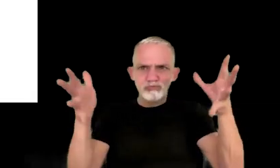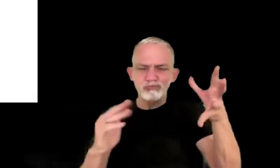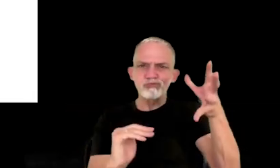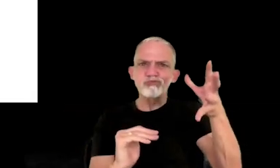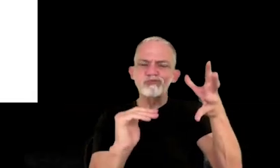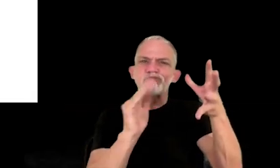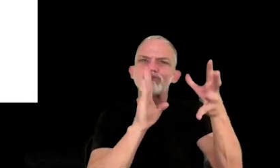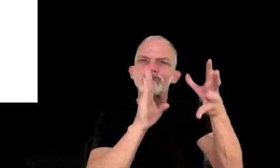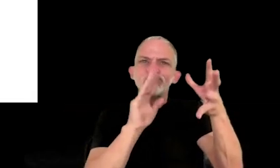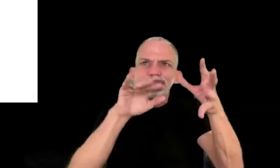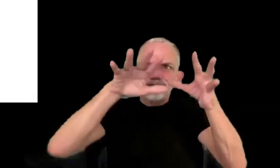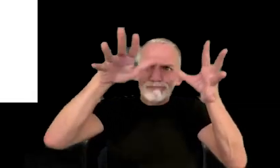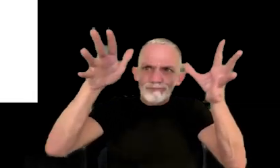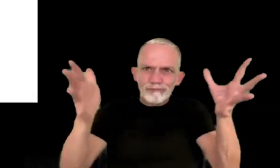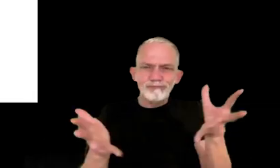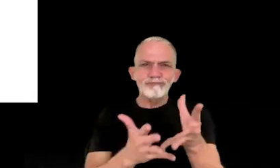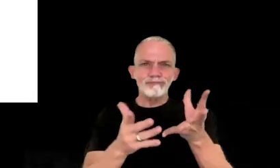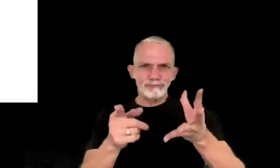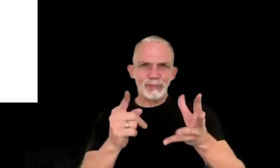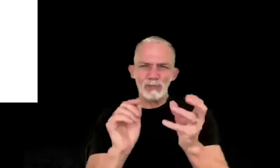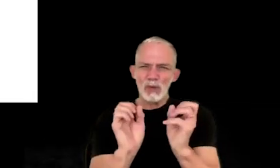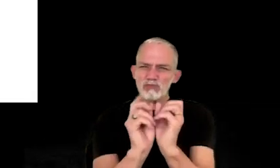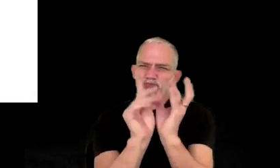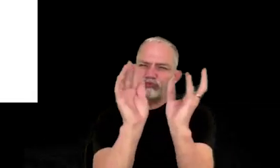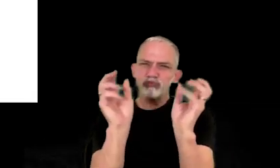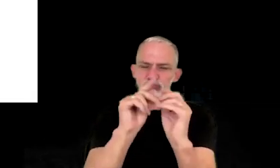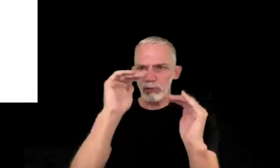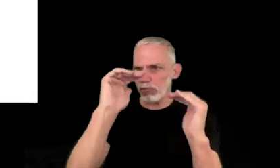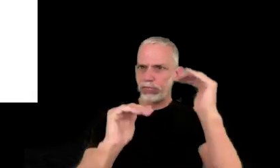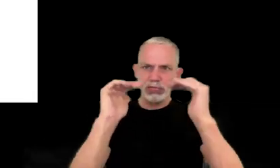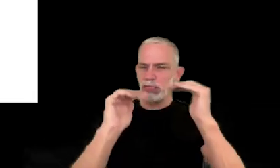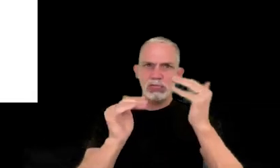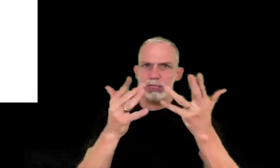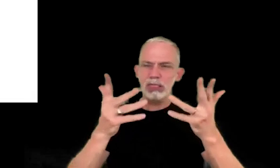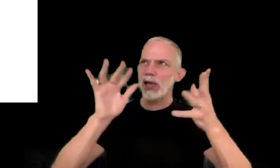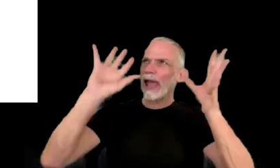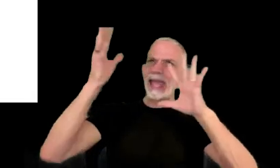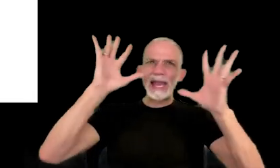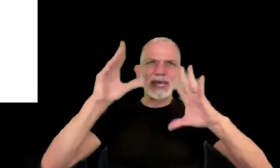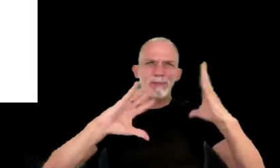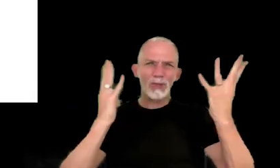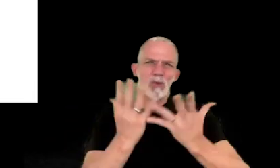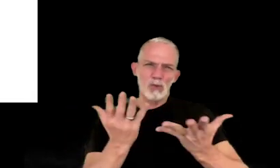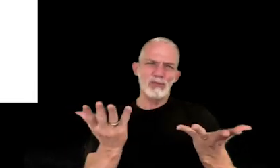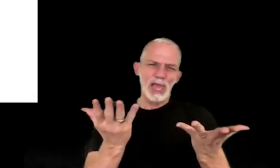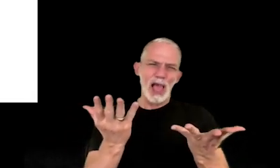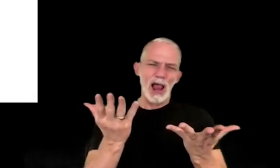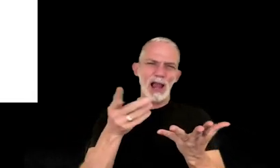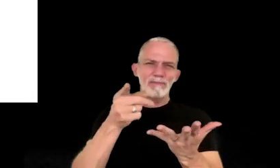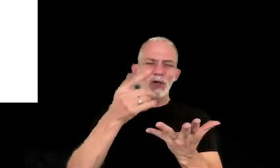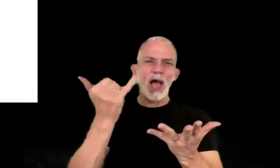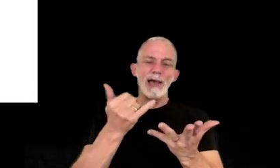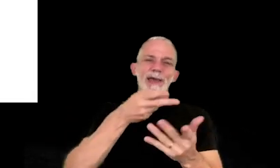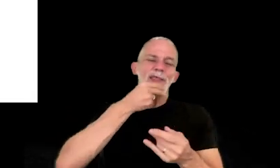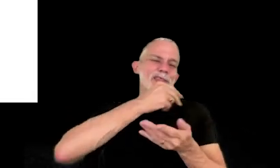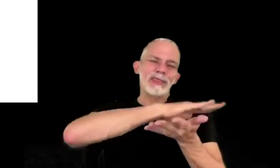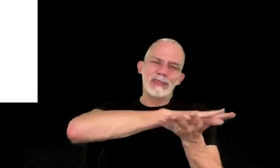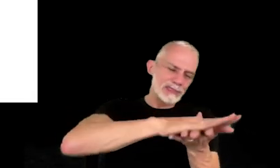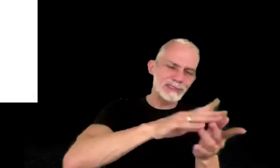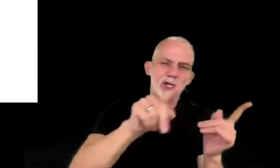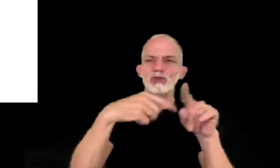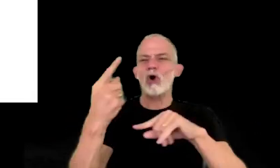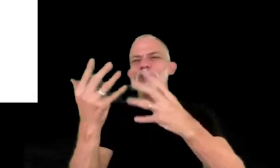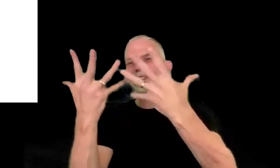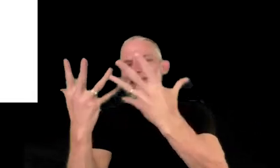ir produciendo ciertos desequilibrios en el clima mundial y eso puede traer desertificación, puede traer